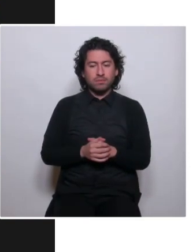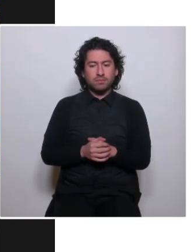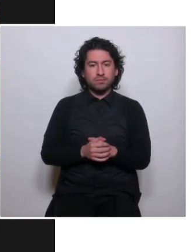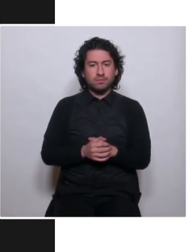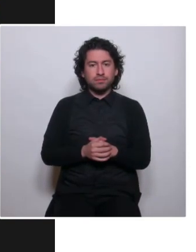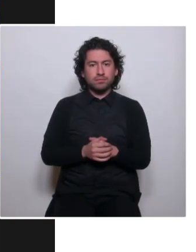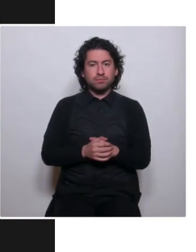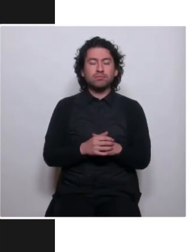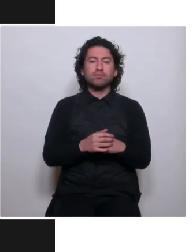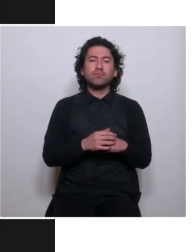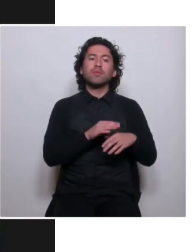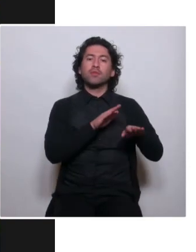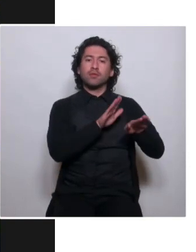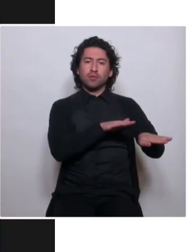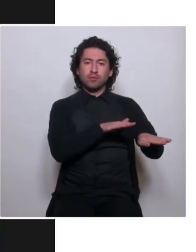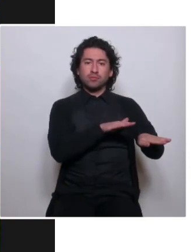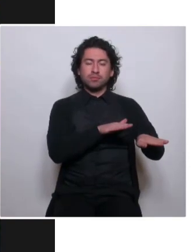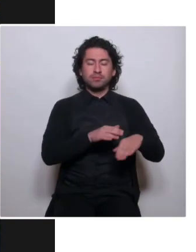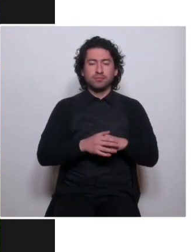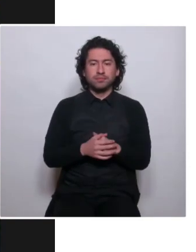A favor, señor secretario.